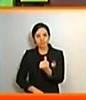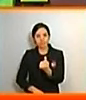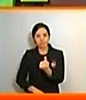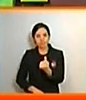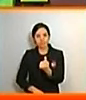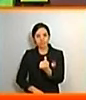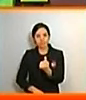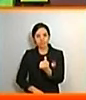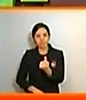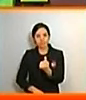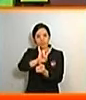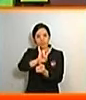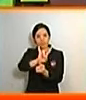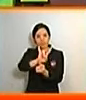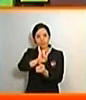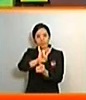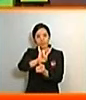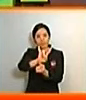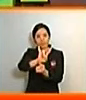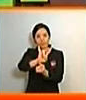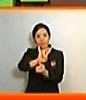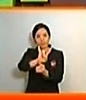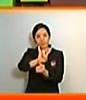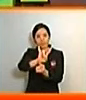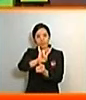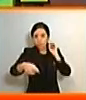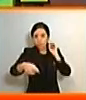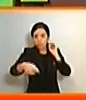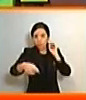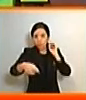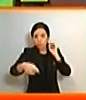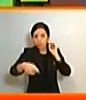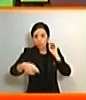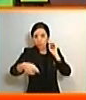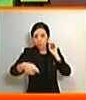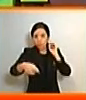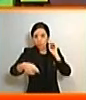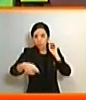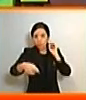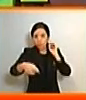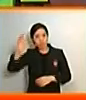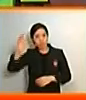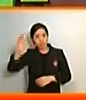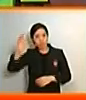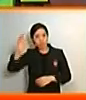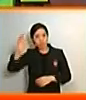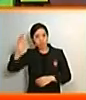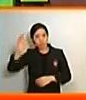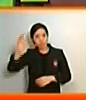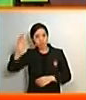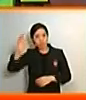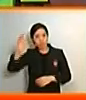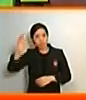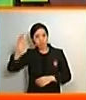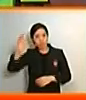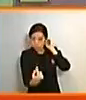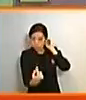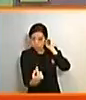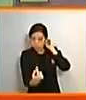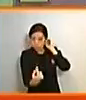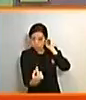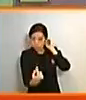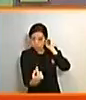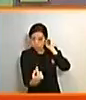el 7. Reitero, el número ganador de la diaria es el 11 con su símbolo de sueños perro. Y para más uno es el 11 más